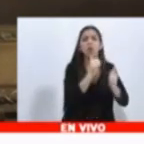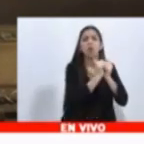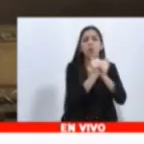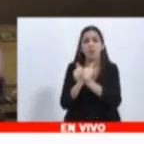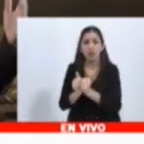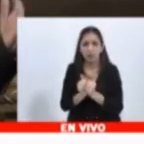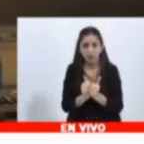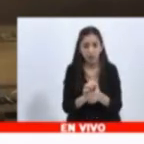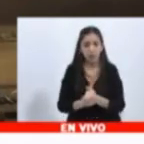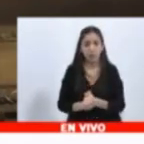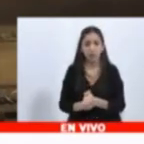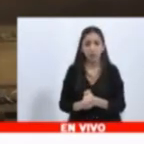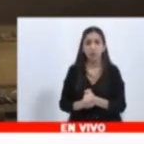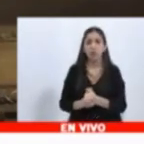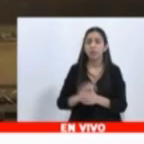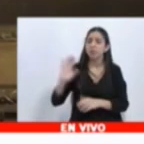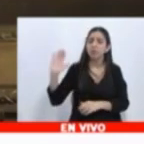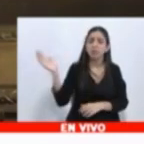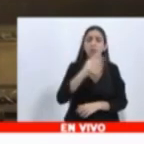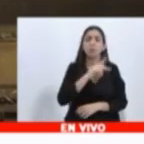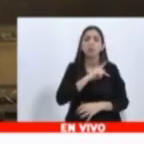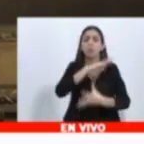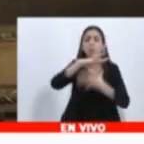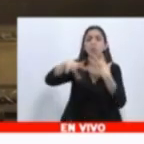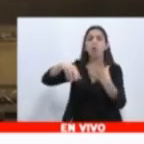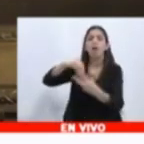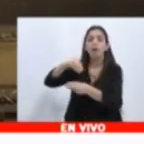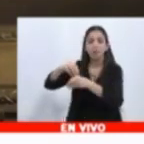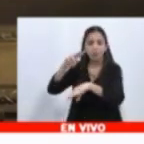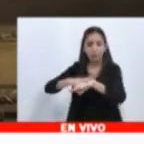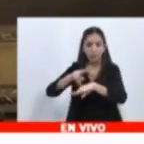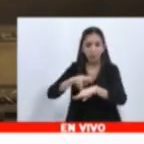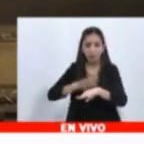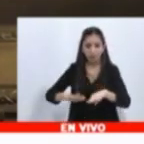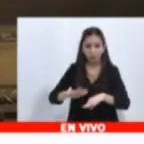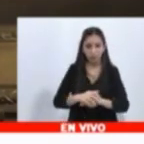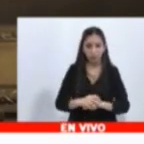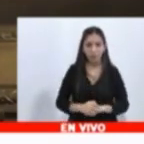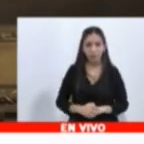Yo quiero agradecer a todos mis compañeros, a todo ese magnífico pueblo